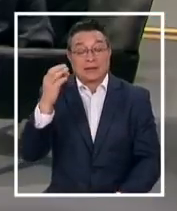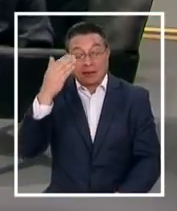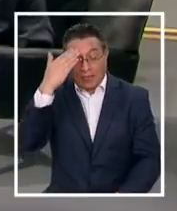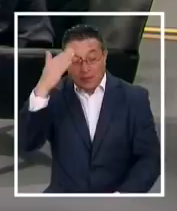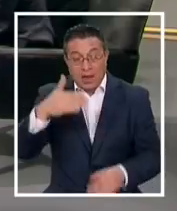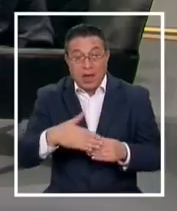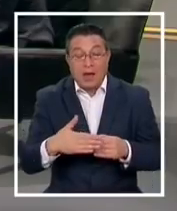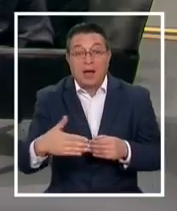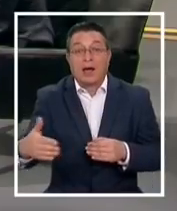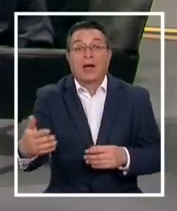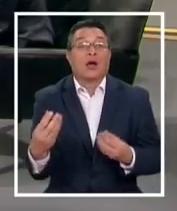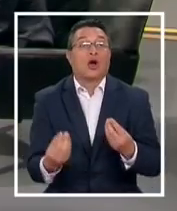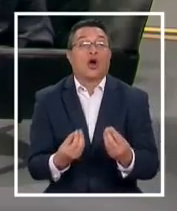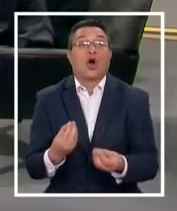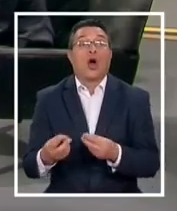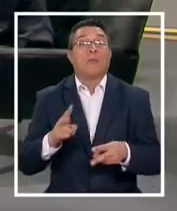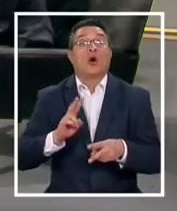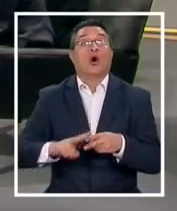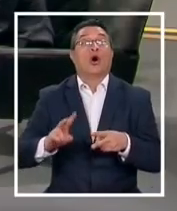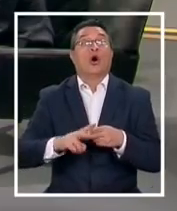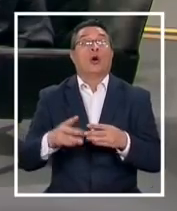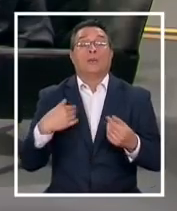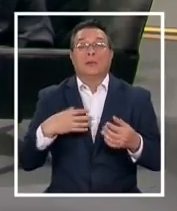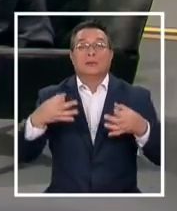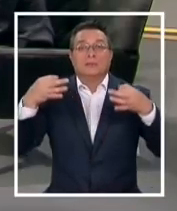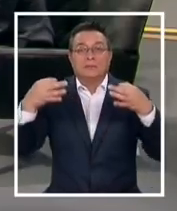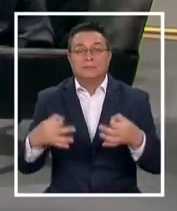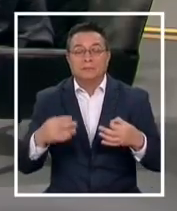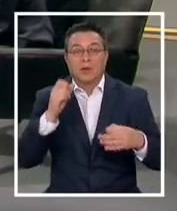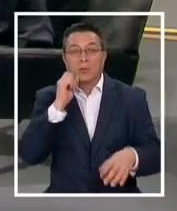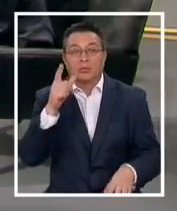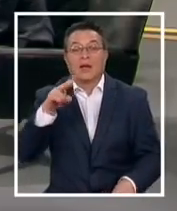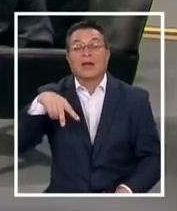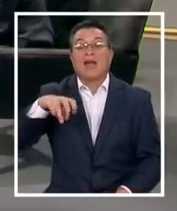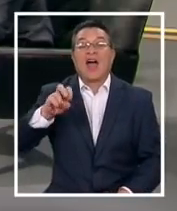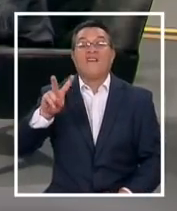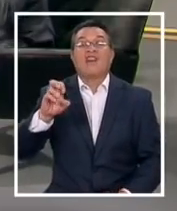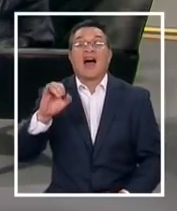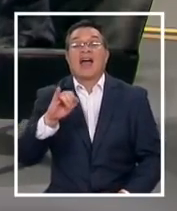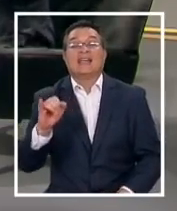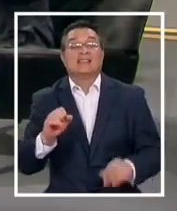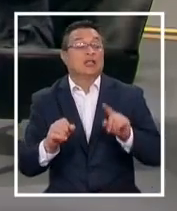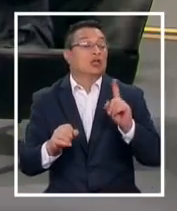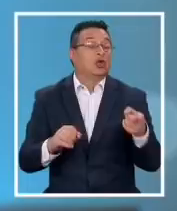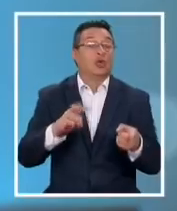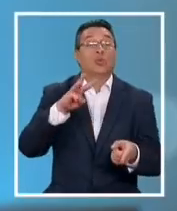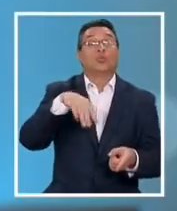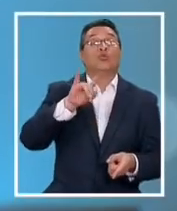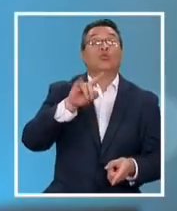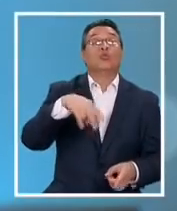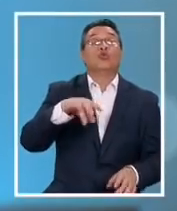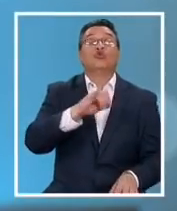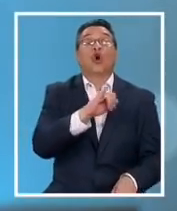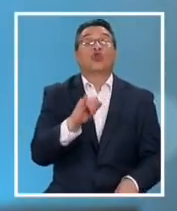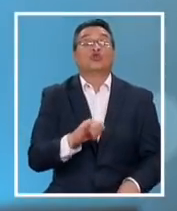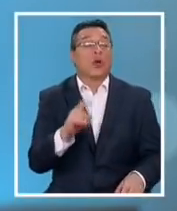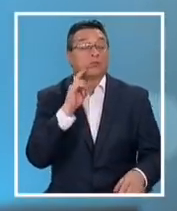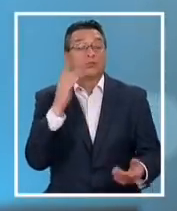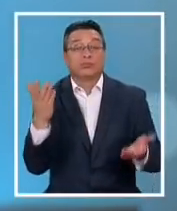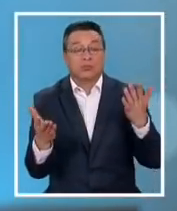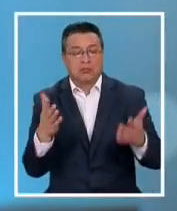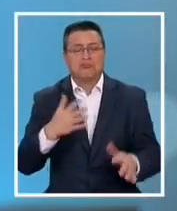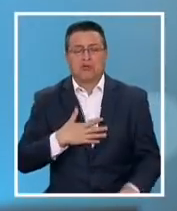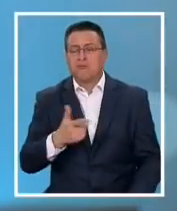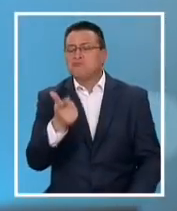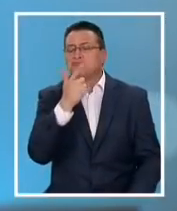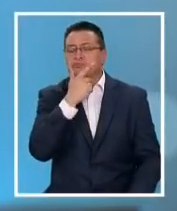que quedan para dirimir entre Paula Narváez y Heraldo Muñoz. Yo apostaría